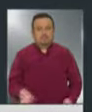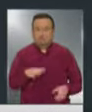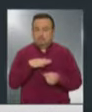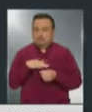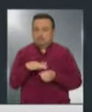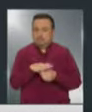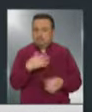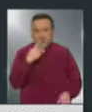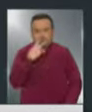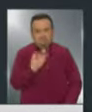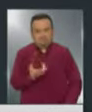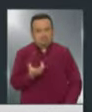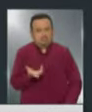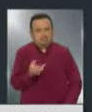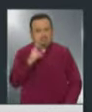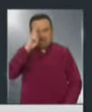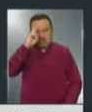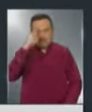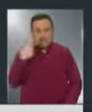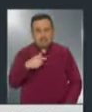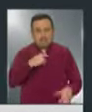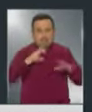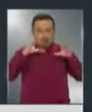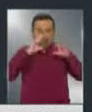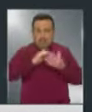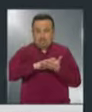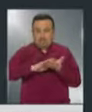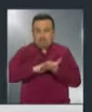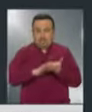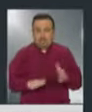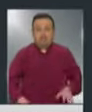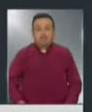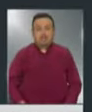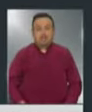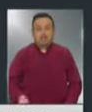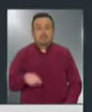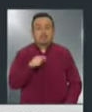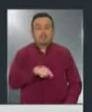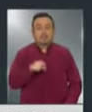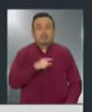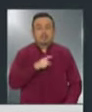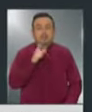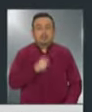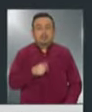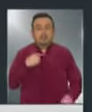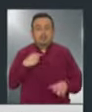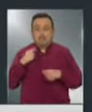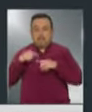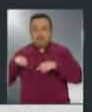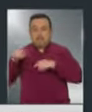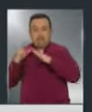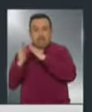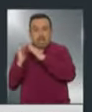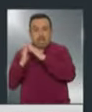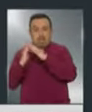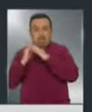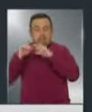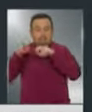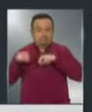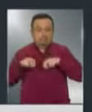realmente dramáticas, puesto que durante la noche, por ejemplo, varias personas tuvieron que irse a dormir al living, ya que los dormitorios